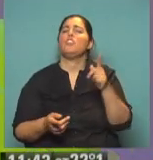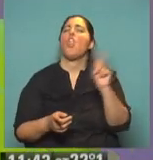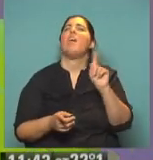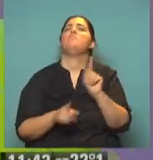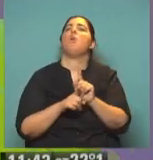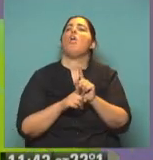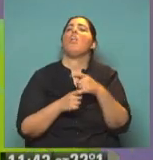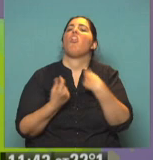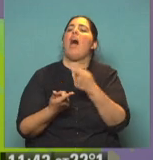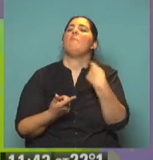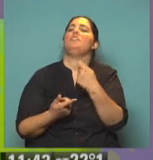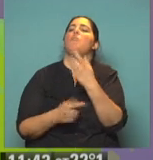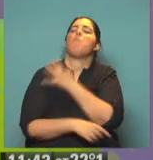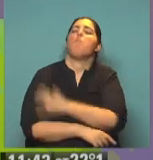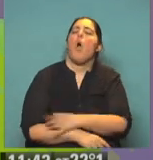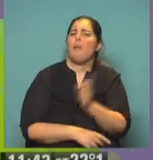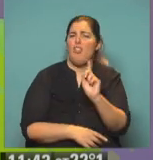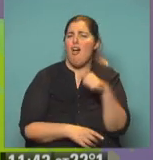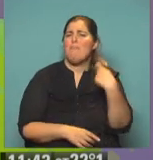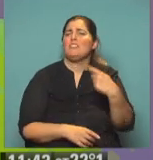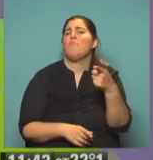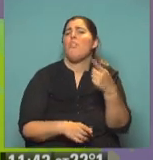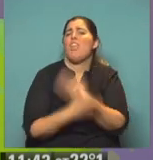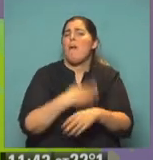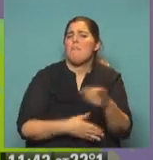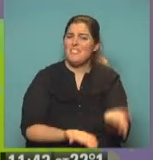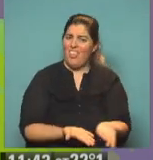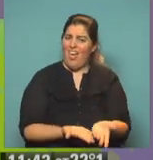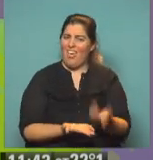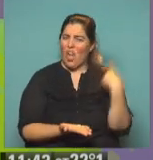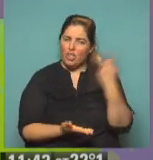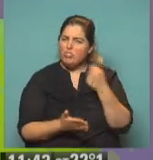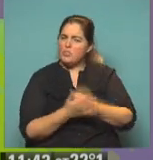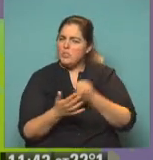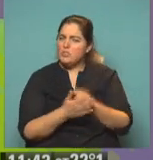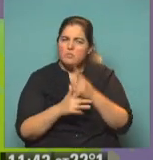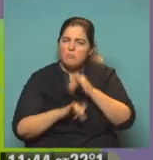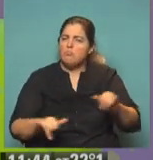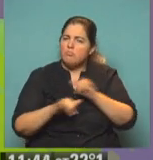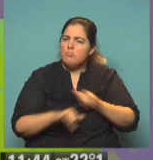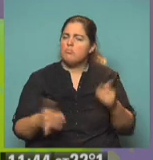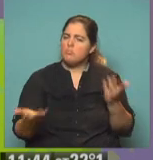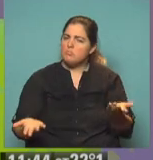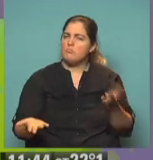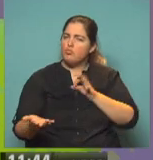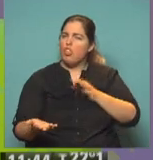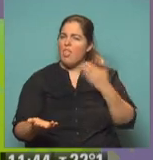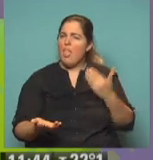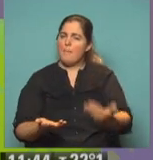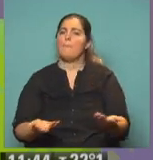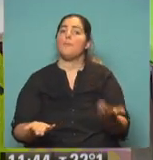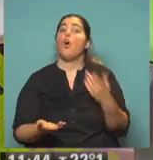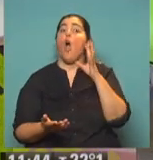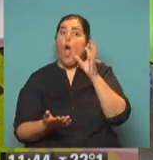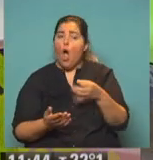por pobreza. Es una pensión por discapacidad. Nosotros lo venimos diciendo desde hace mucho tiempo. Obviamente, la pensión por